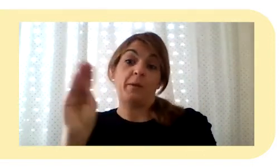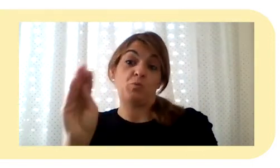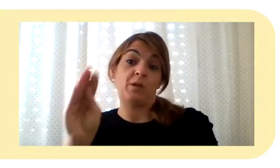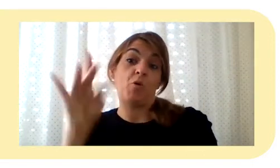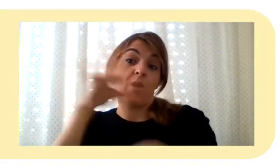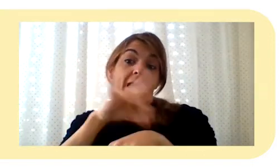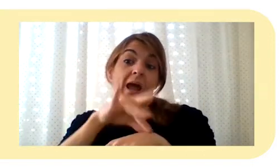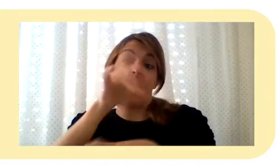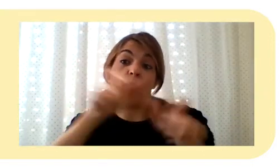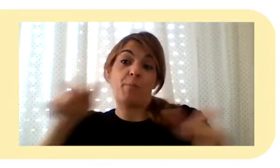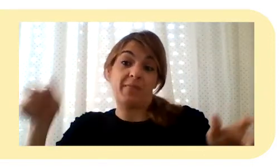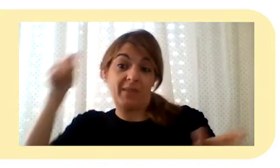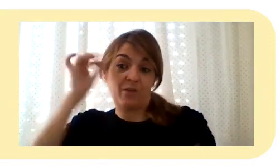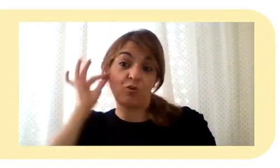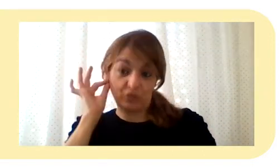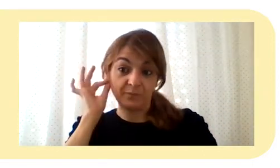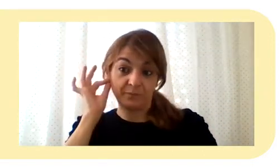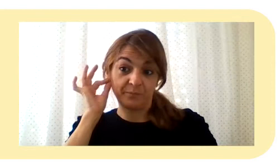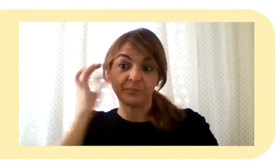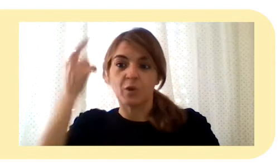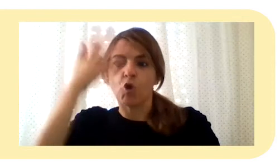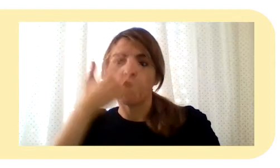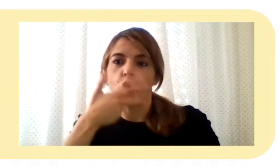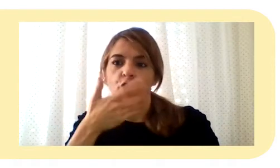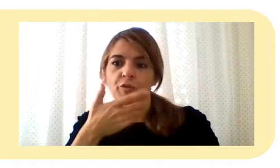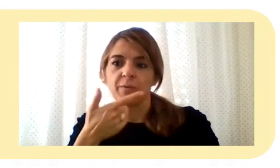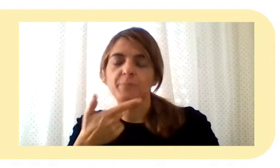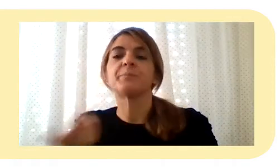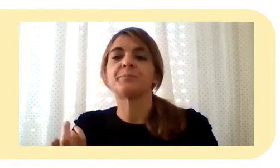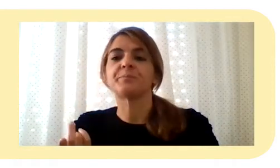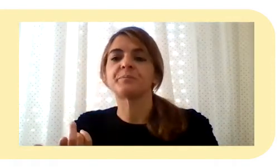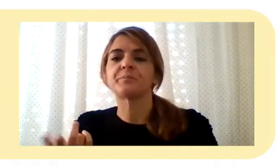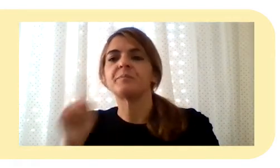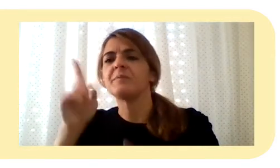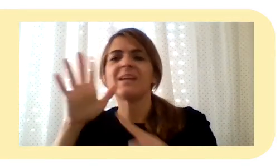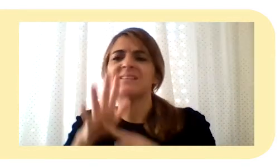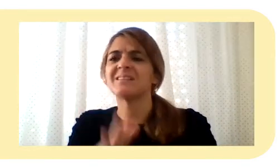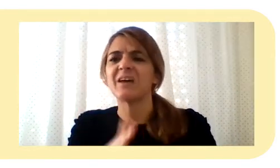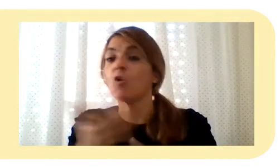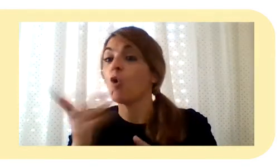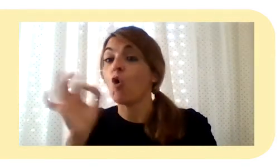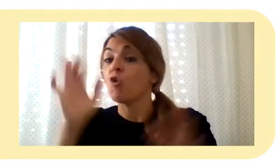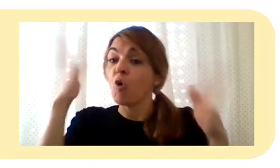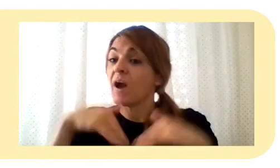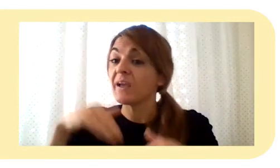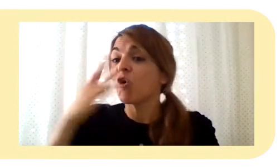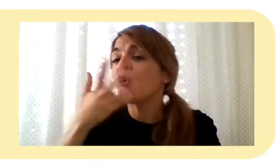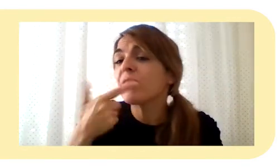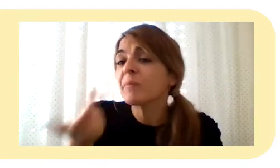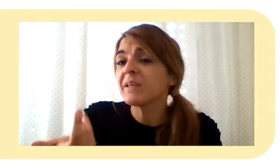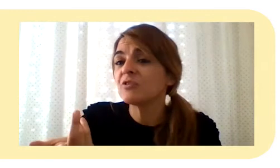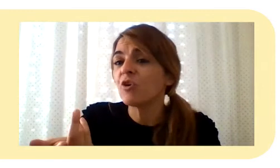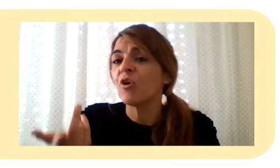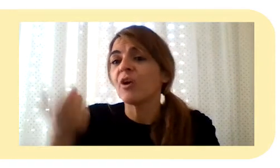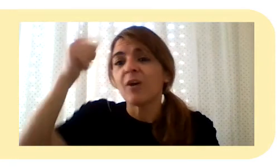tienen un conocimiento que entiendo que es sesgado en muchas ocasiones. No es que sea sesgado, es que no existe el conocimiento de que las mujeres y